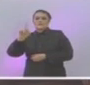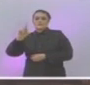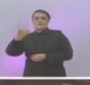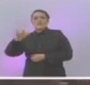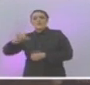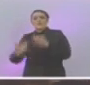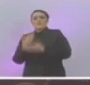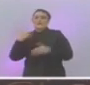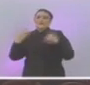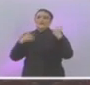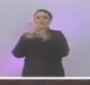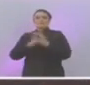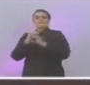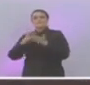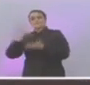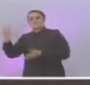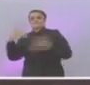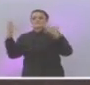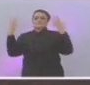esta mañana.